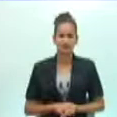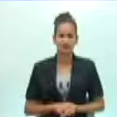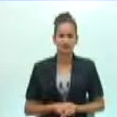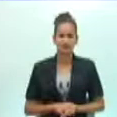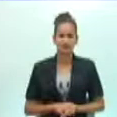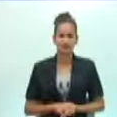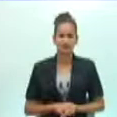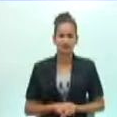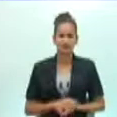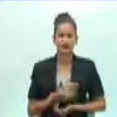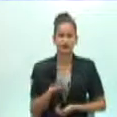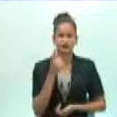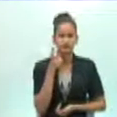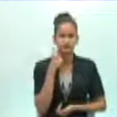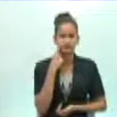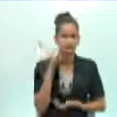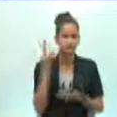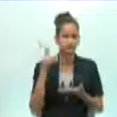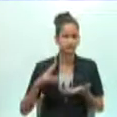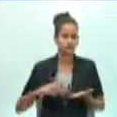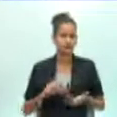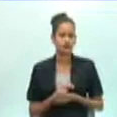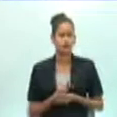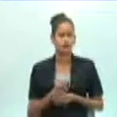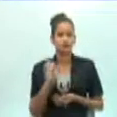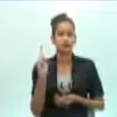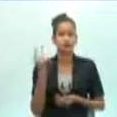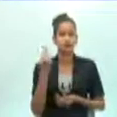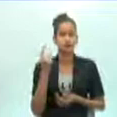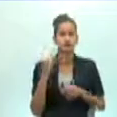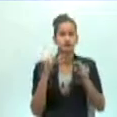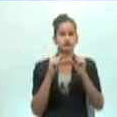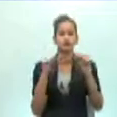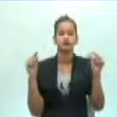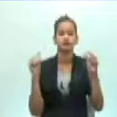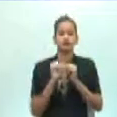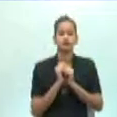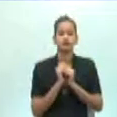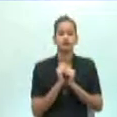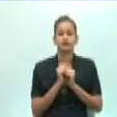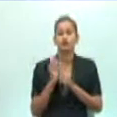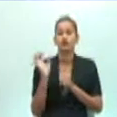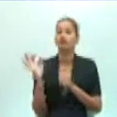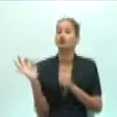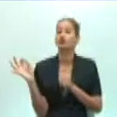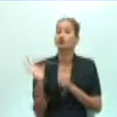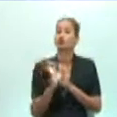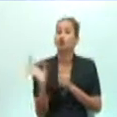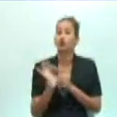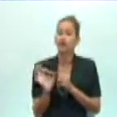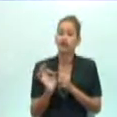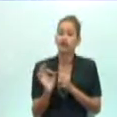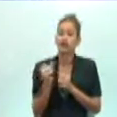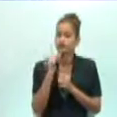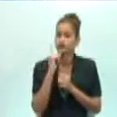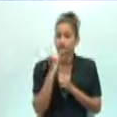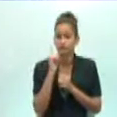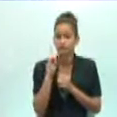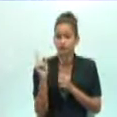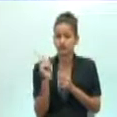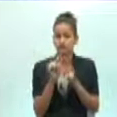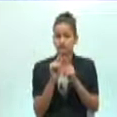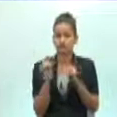Controlemos. En la primera oración, la civilización no había llegado todavía a los hombres y existían